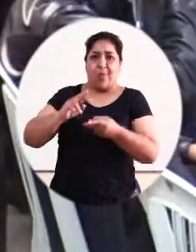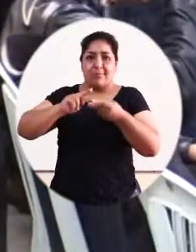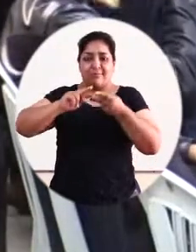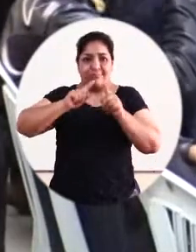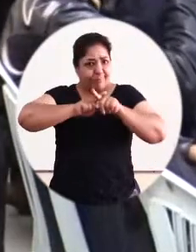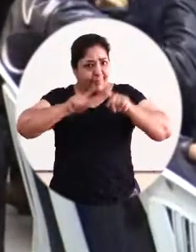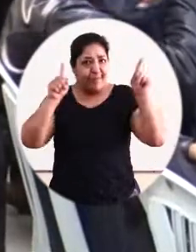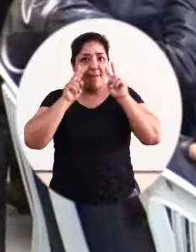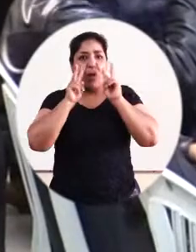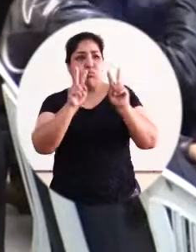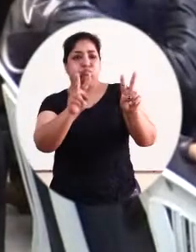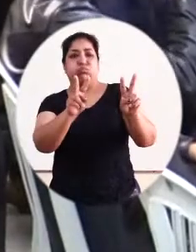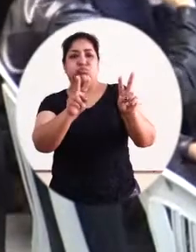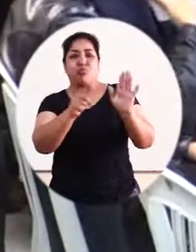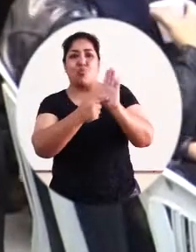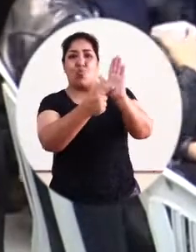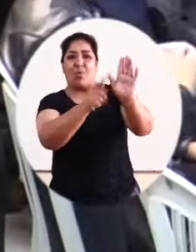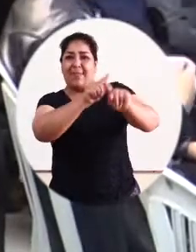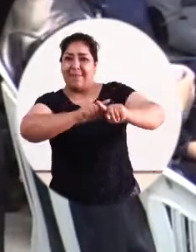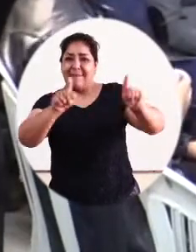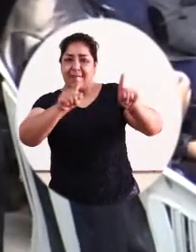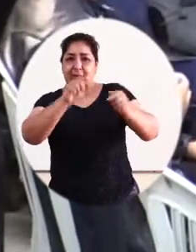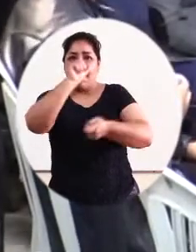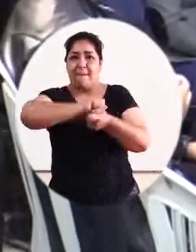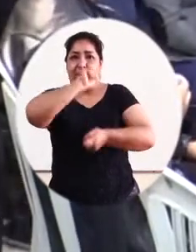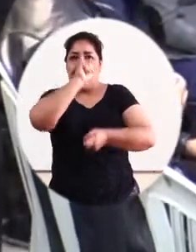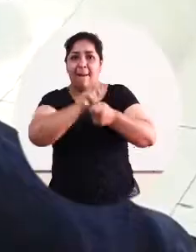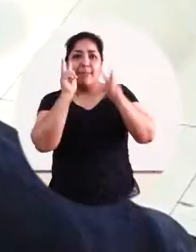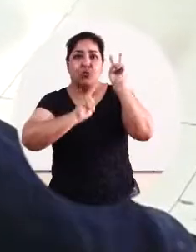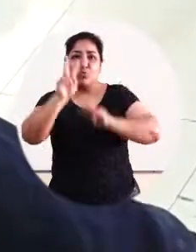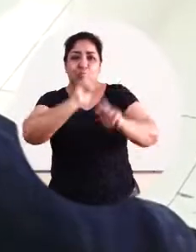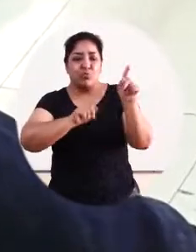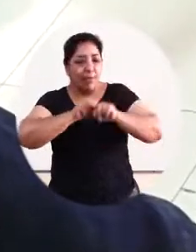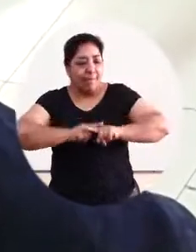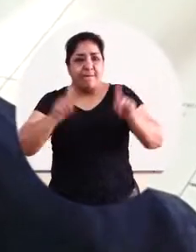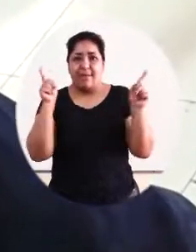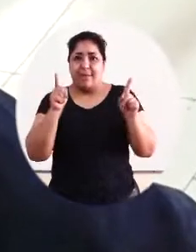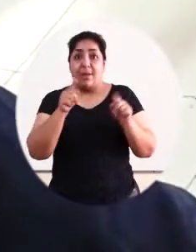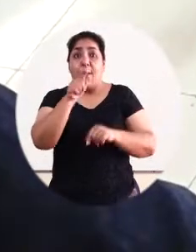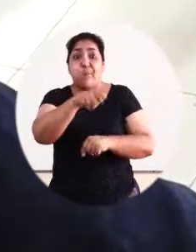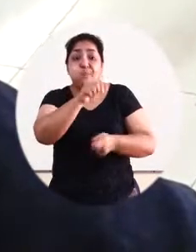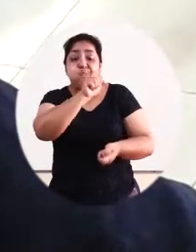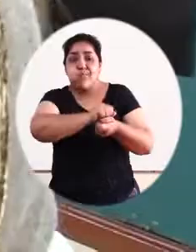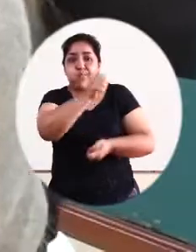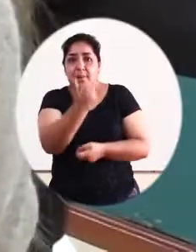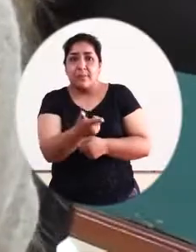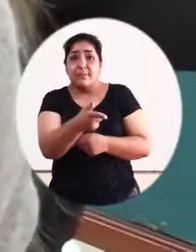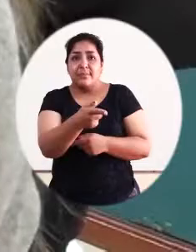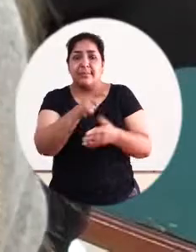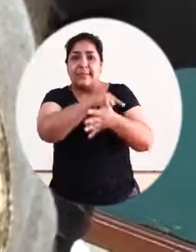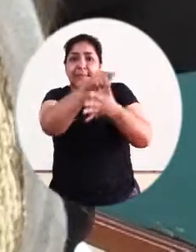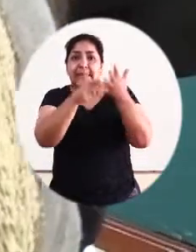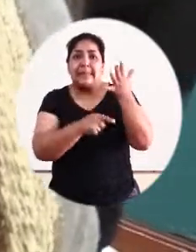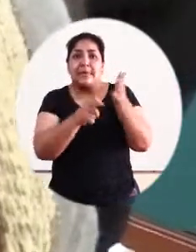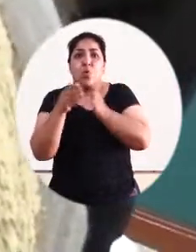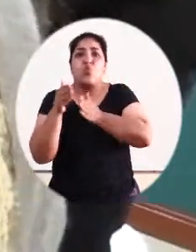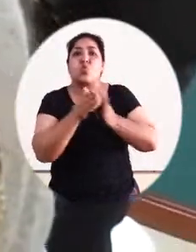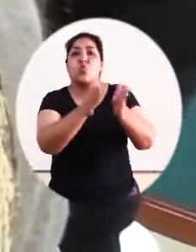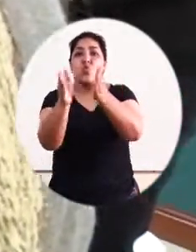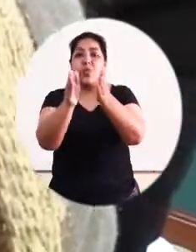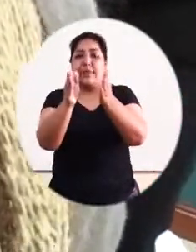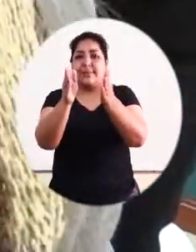una visión diferente de lo que se muestra tradicionalmente en los mapas de turismo en el mapa podemos encontrar cinco rutas